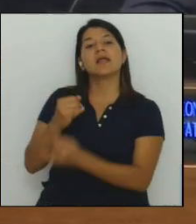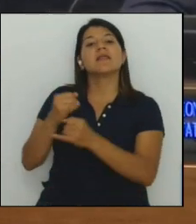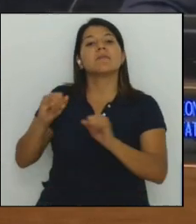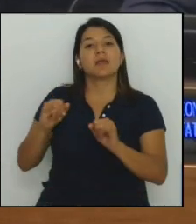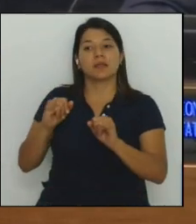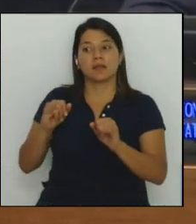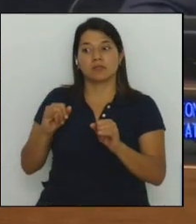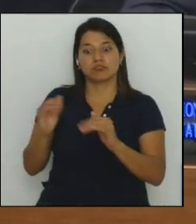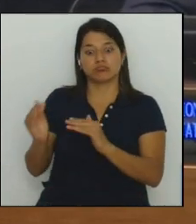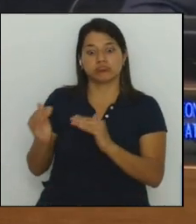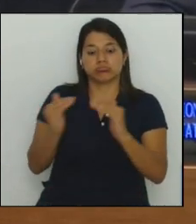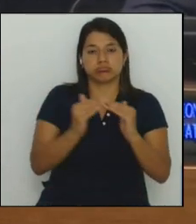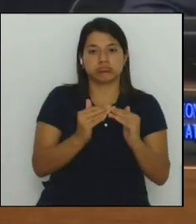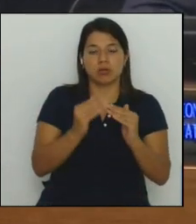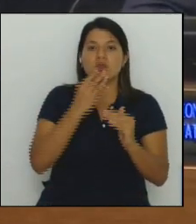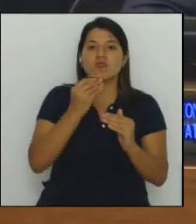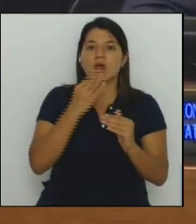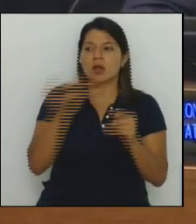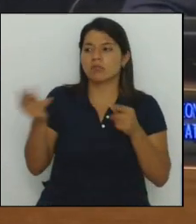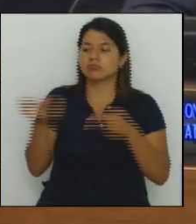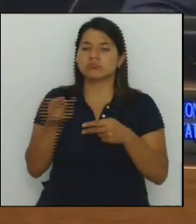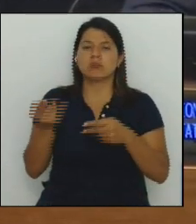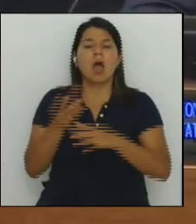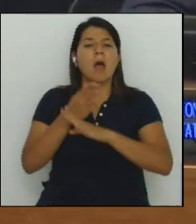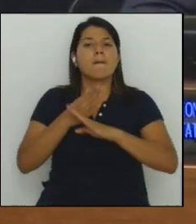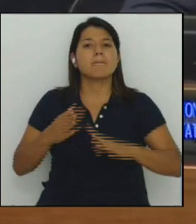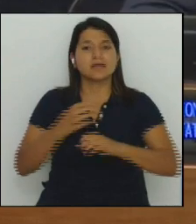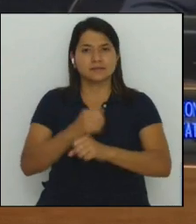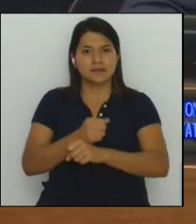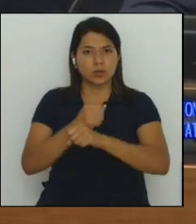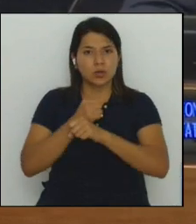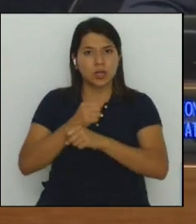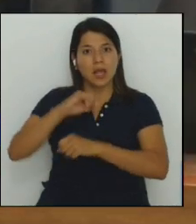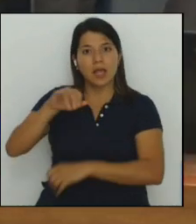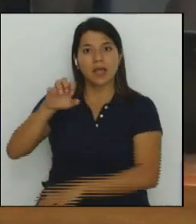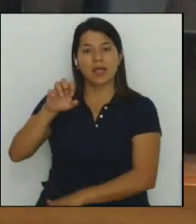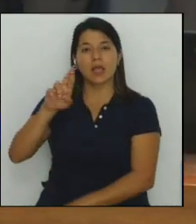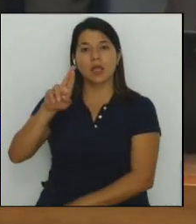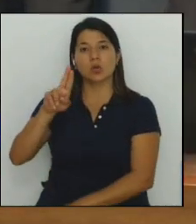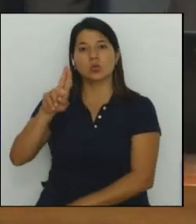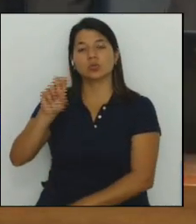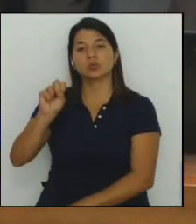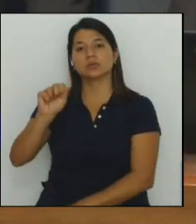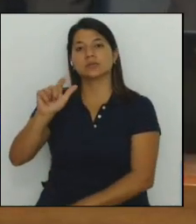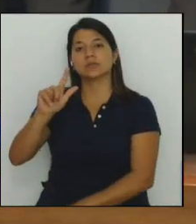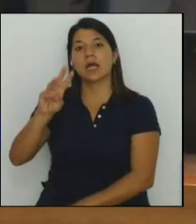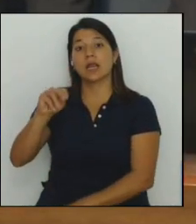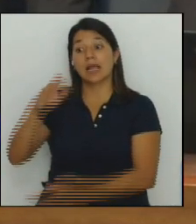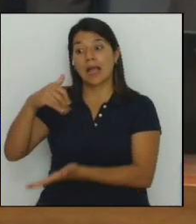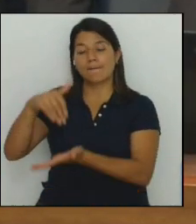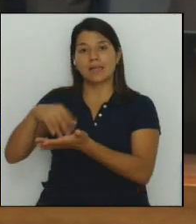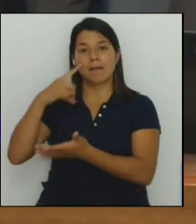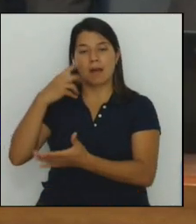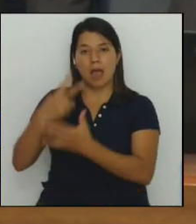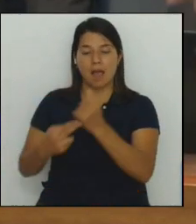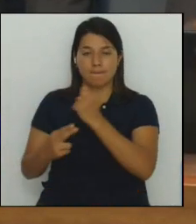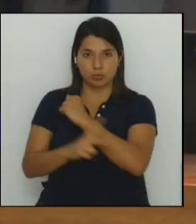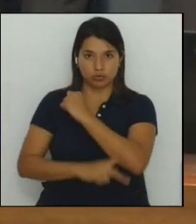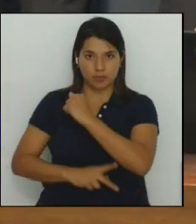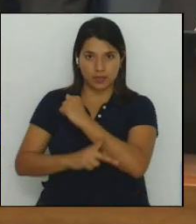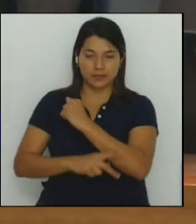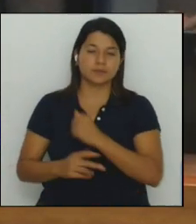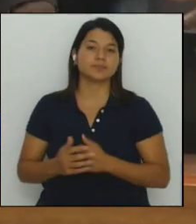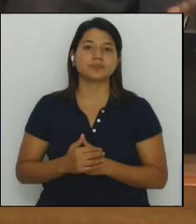con Jerusalén como la capital de ambos estados. Abbas acusó a Israel con no haber cumplido nunca